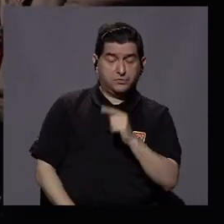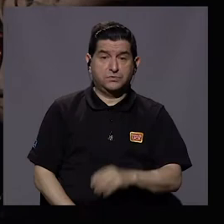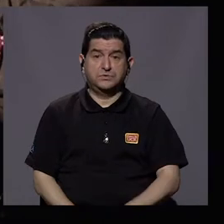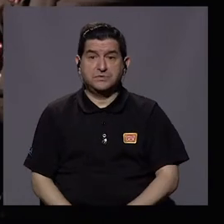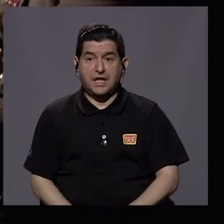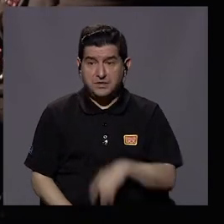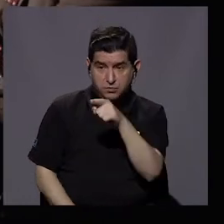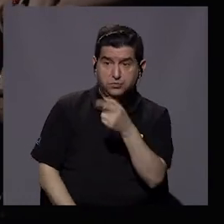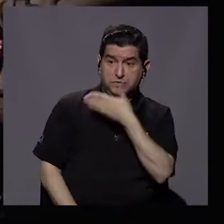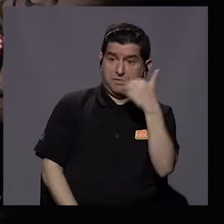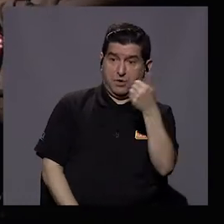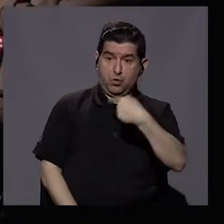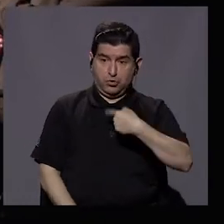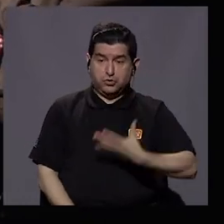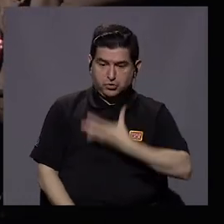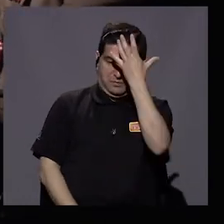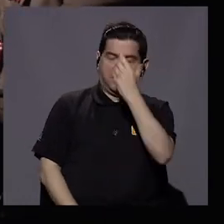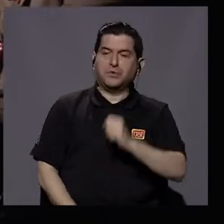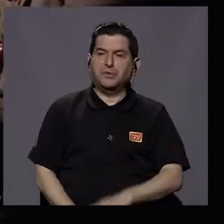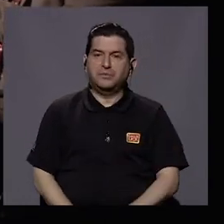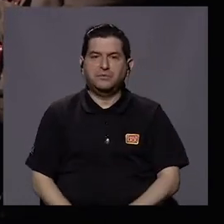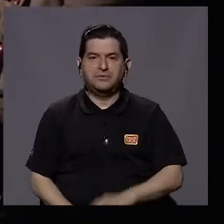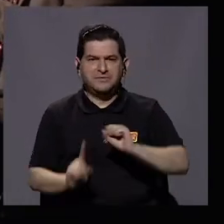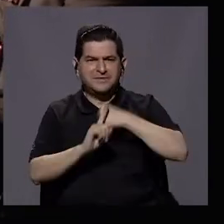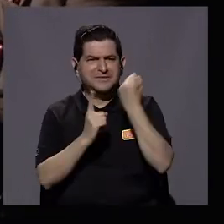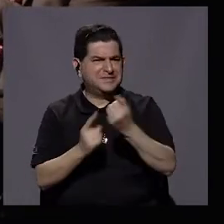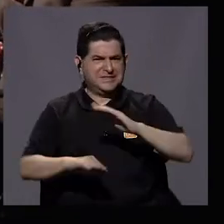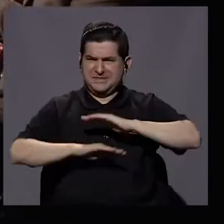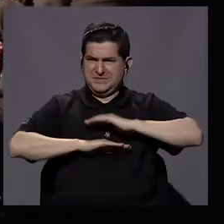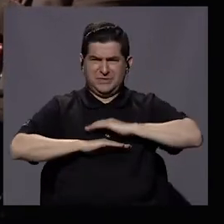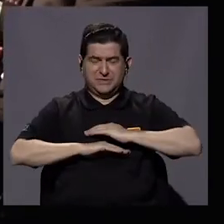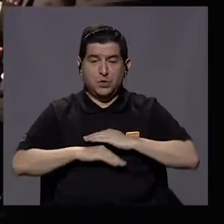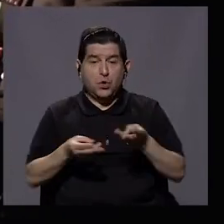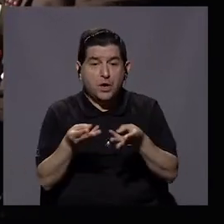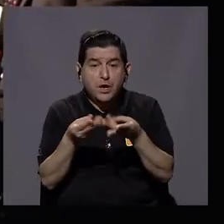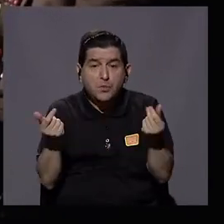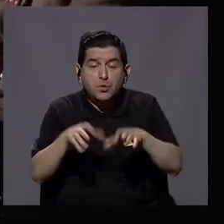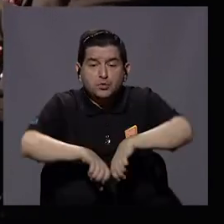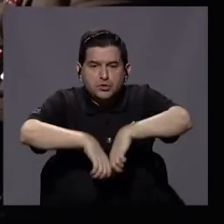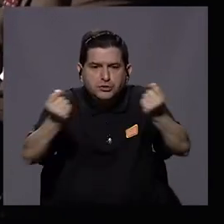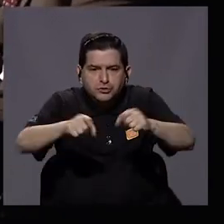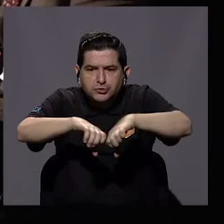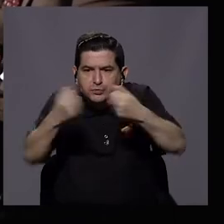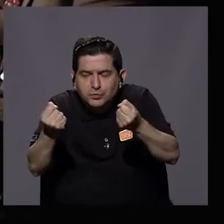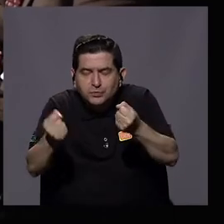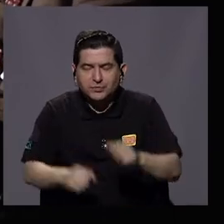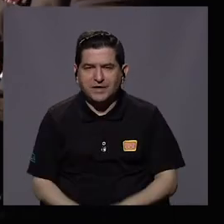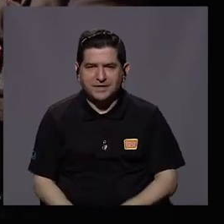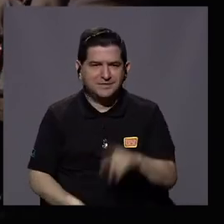mejor que yo me enojo. Entonces creo una disconformidad que a la vez crea ruptura. Entonces